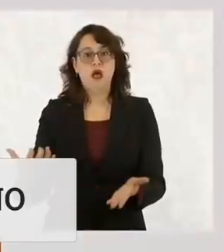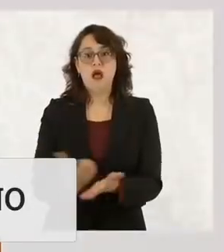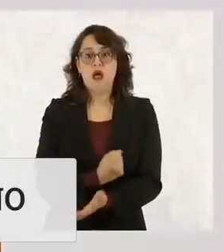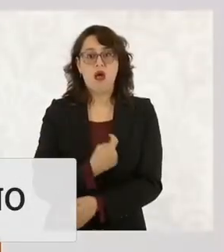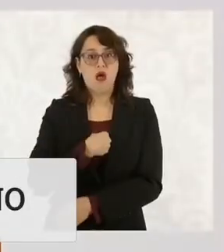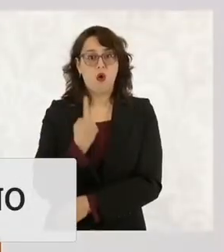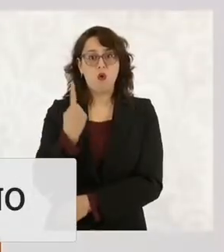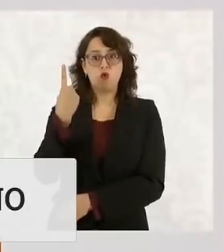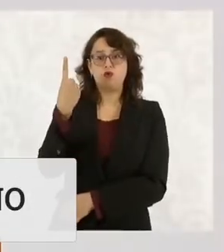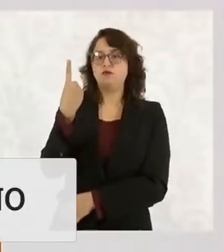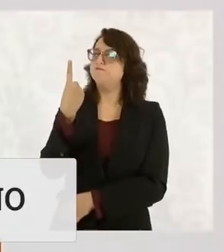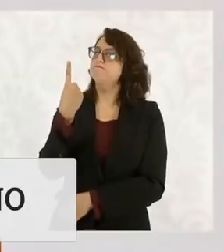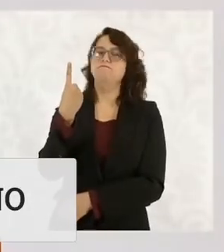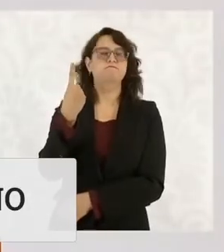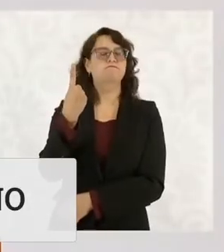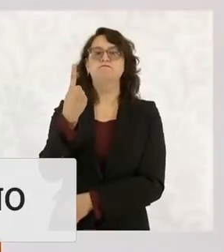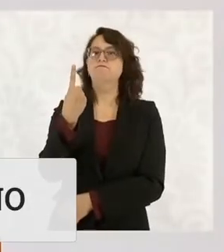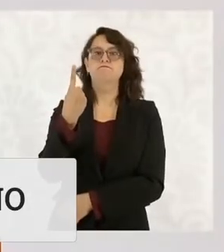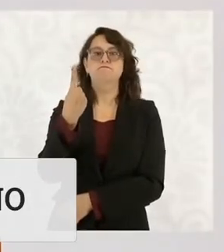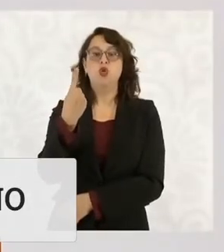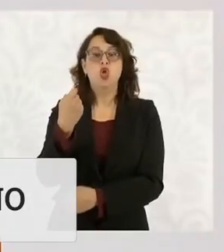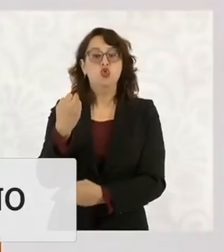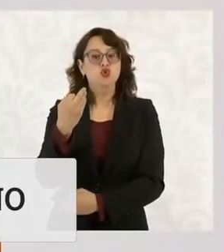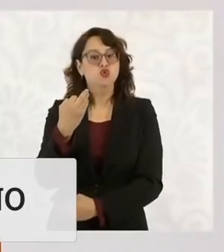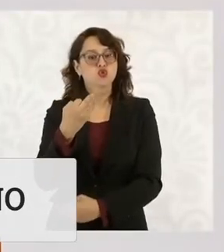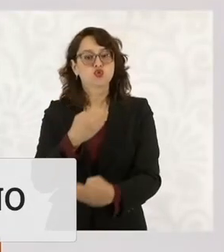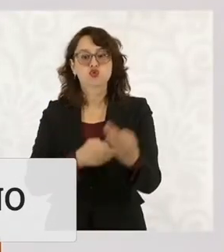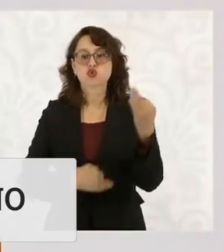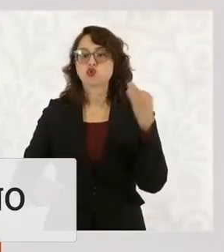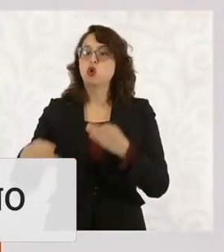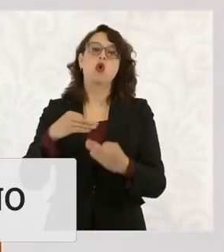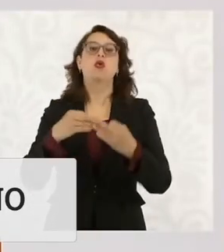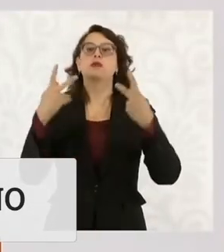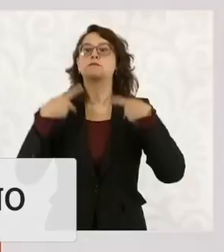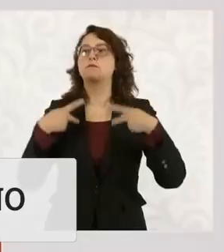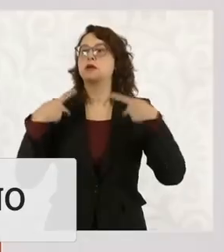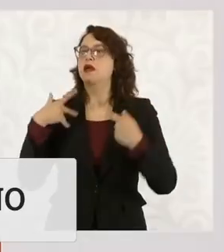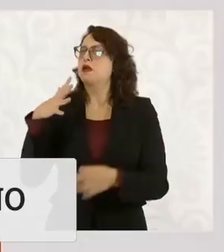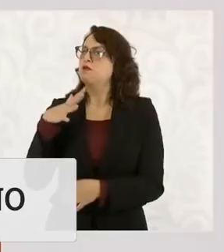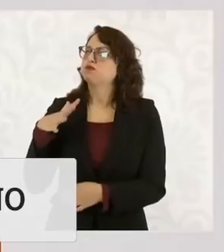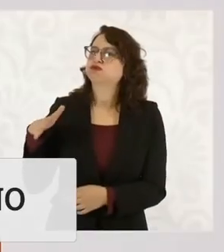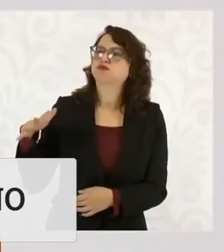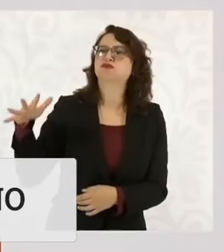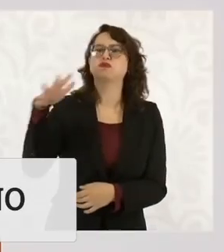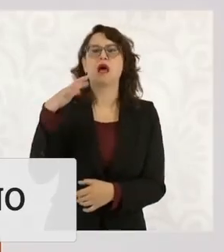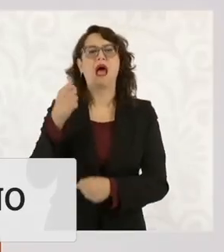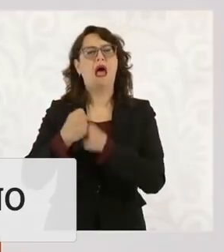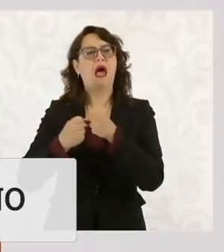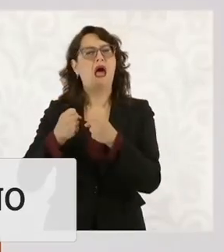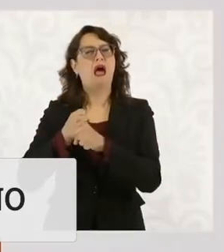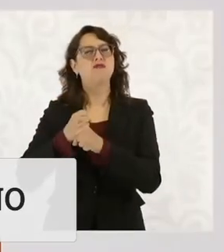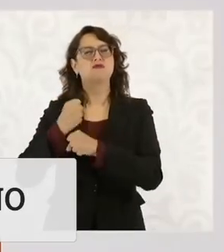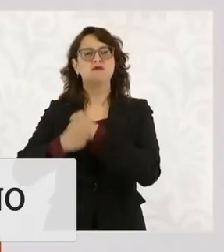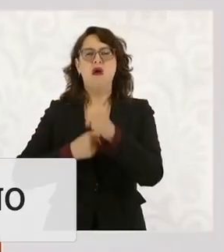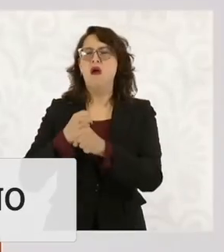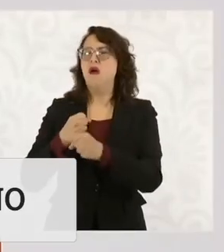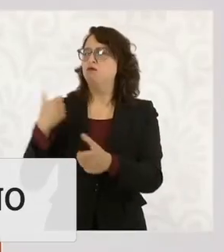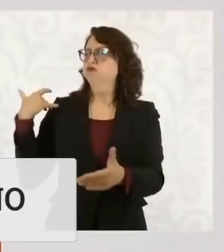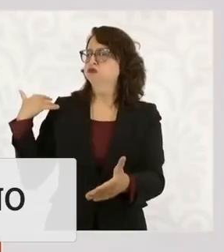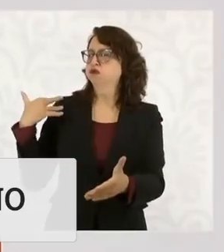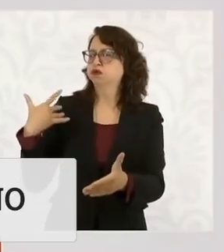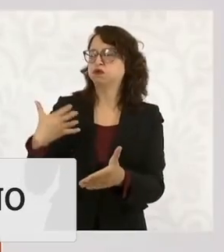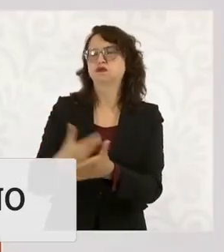persona, sino el fruto de una voluntad colectiva que durante décadas